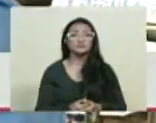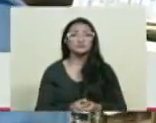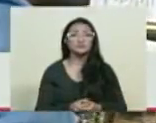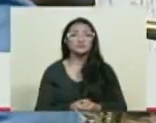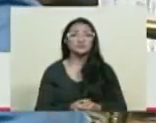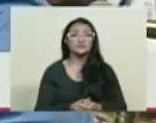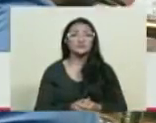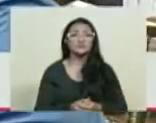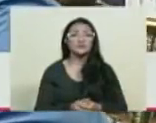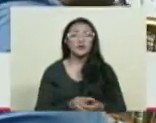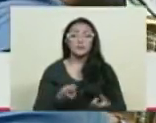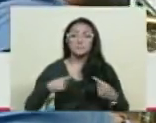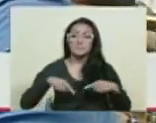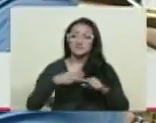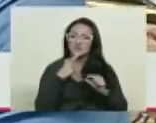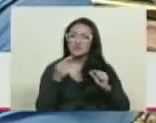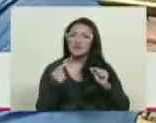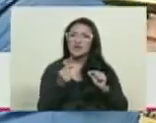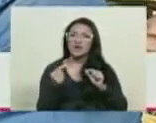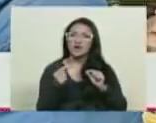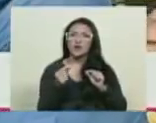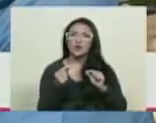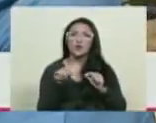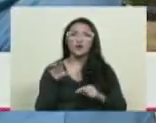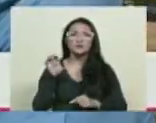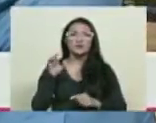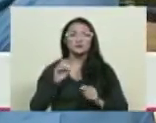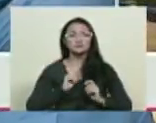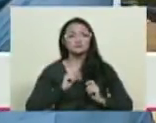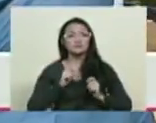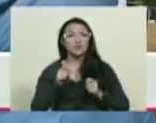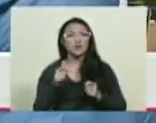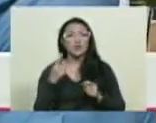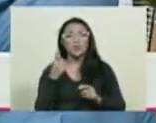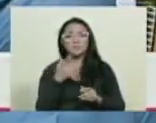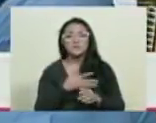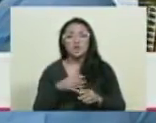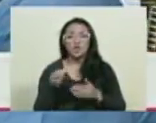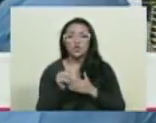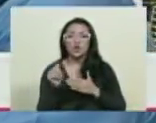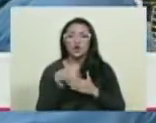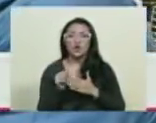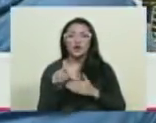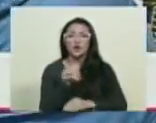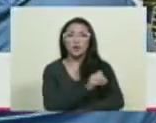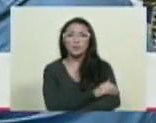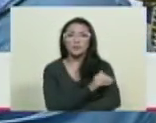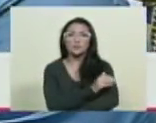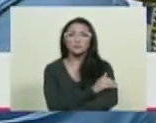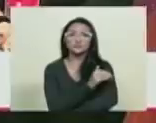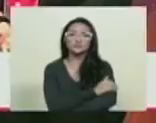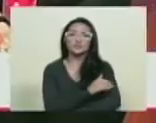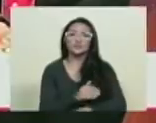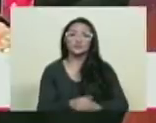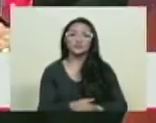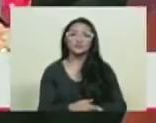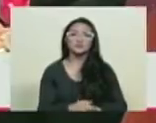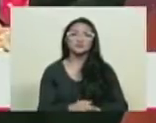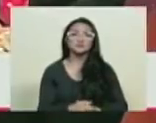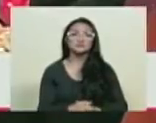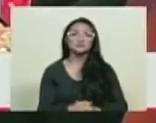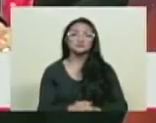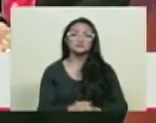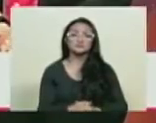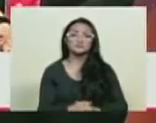cuenta lo que le decía que el departamento de estado ha designado más de un millón de dólares al oposición es vulgar